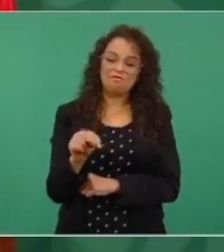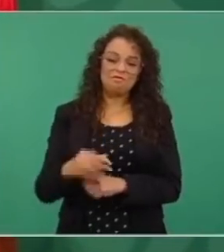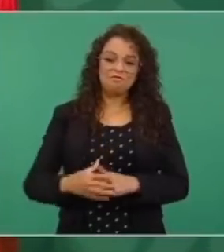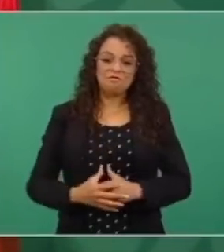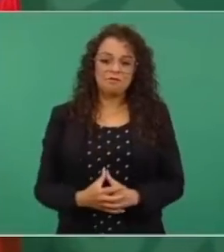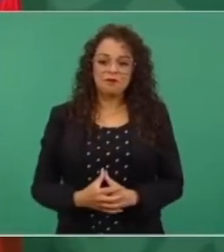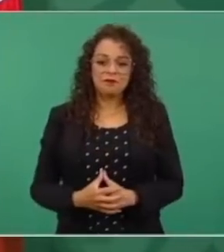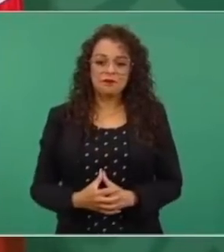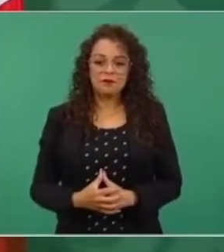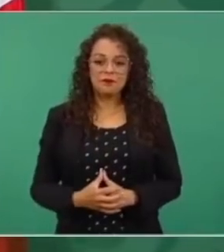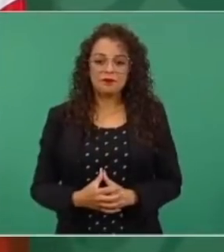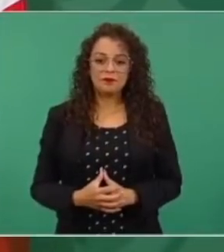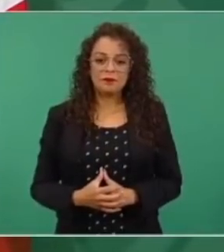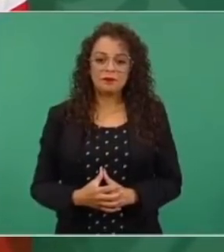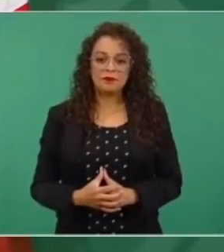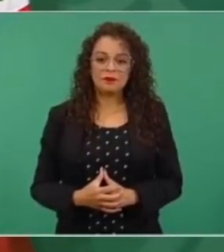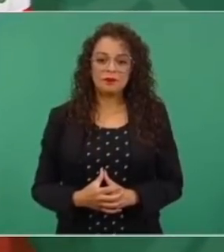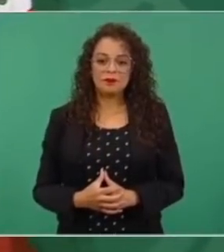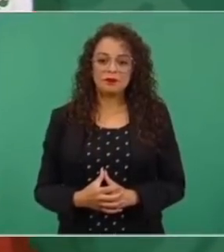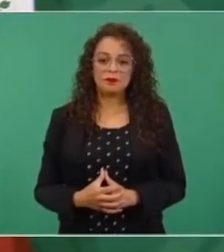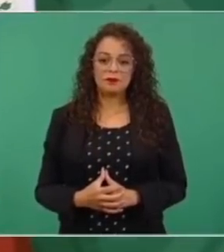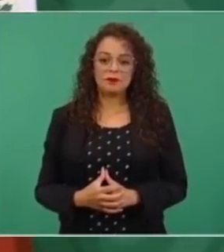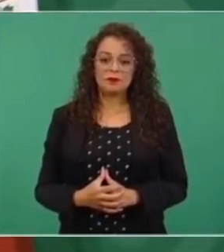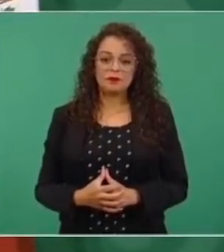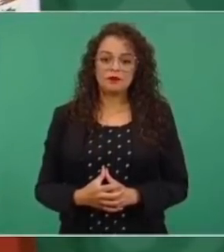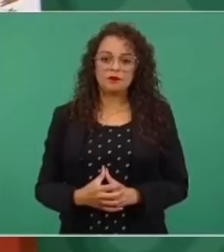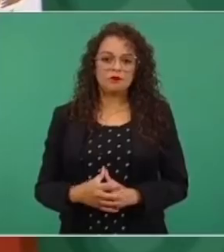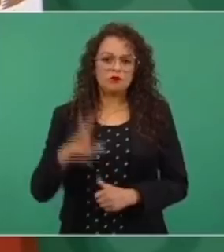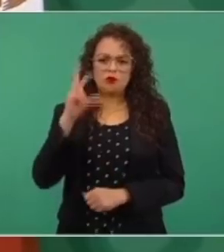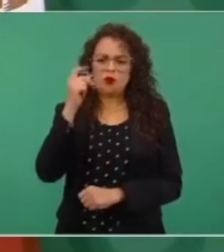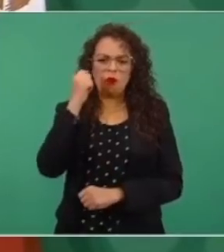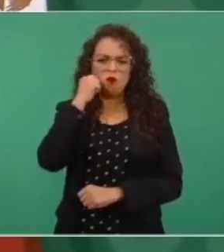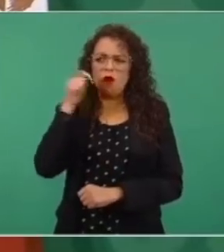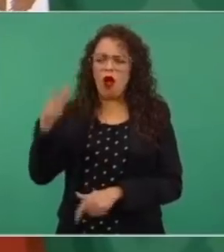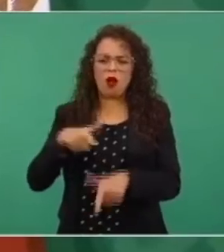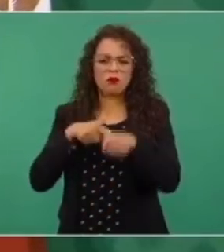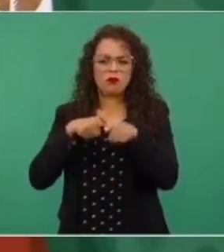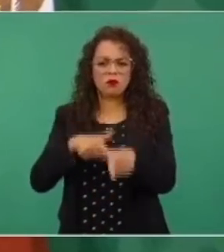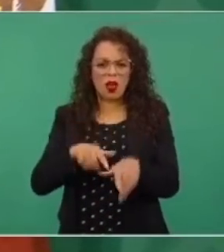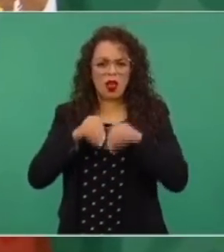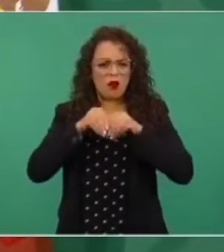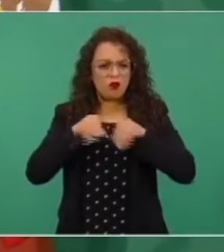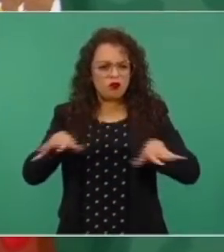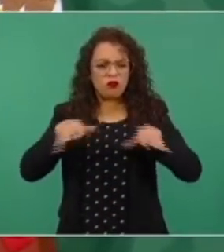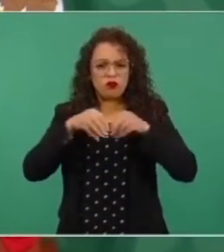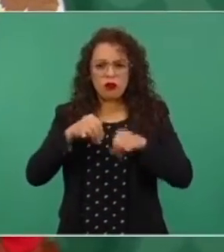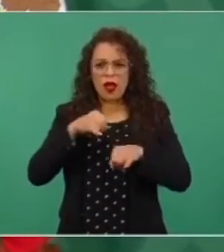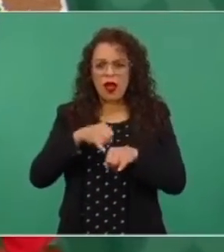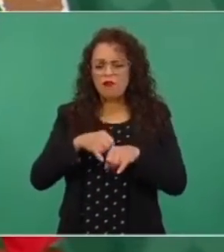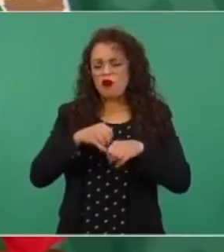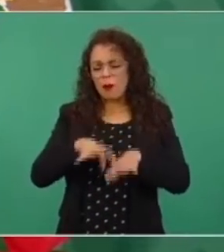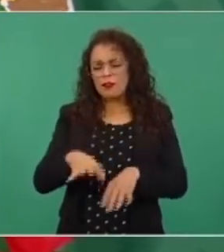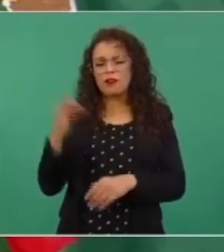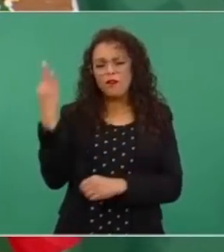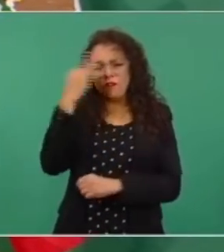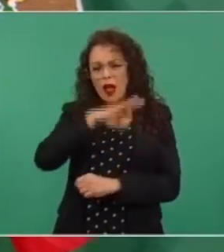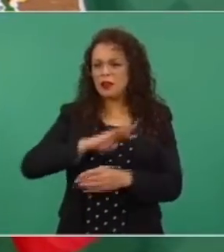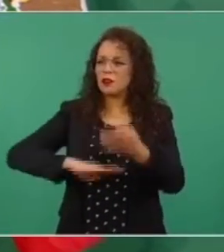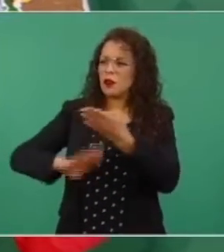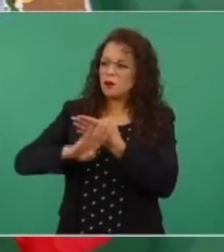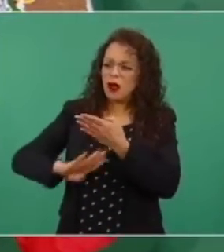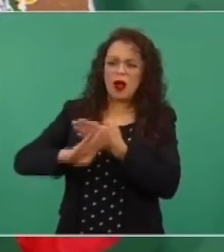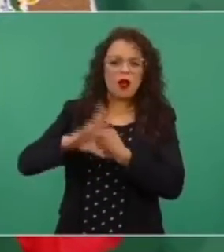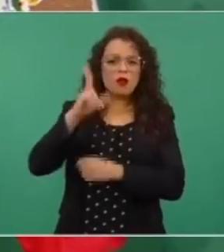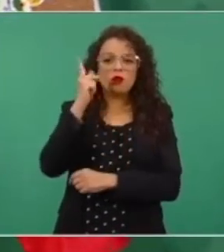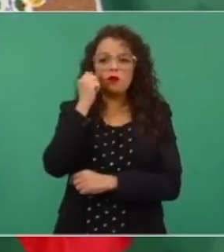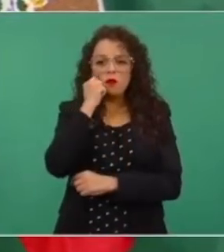Y no le hace que sigan las campañas, afortunadamente. Por eso estamos tranquilos.